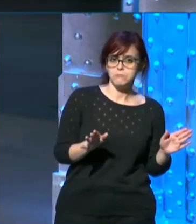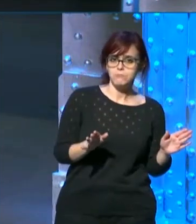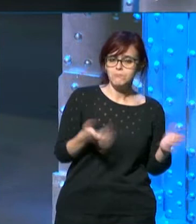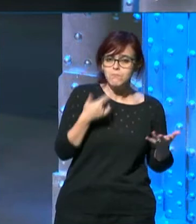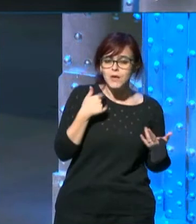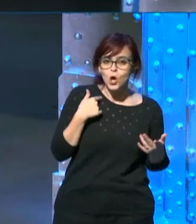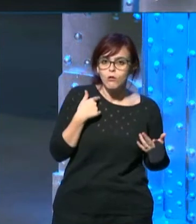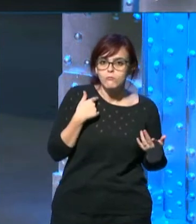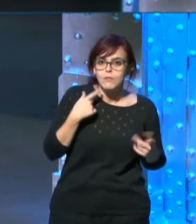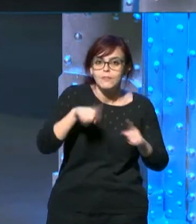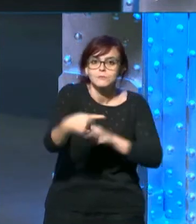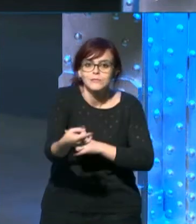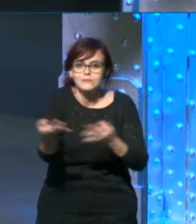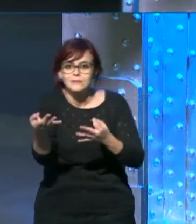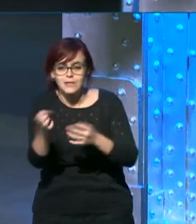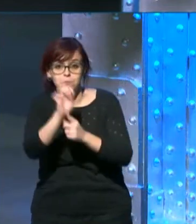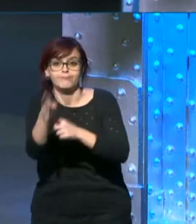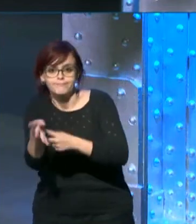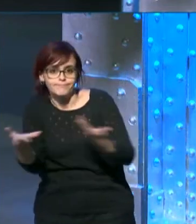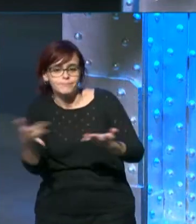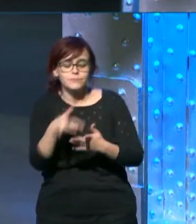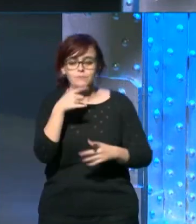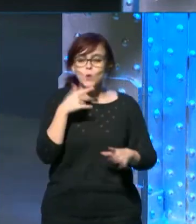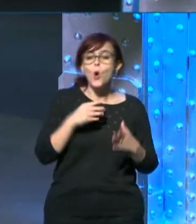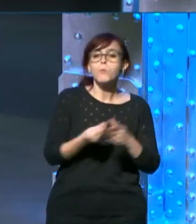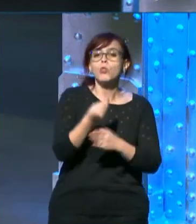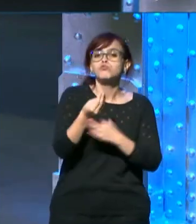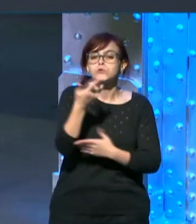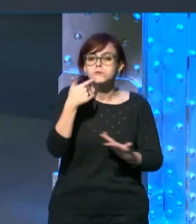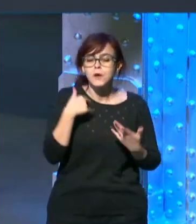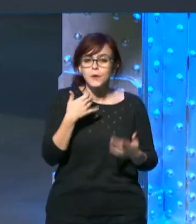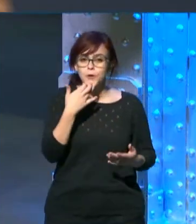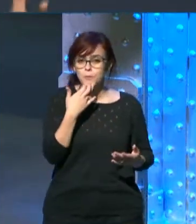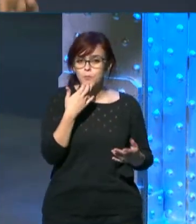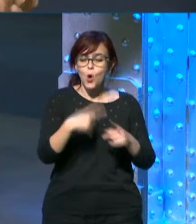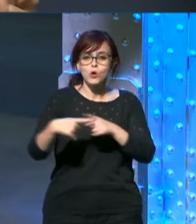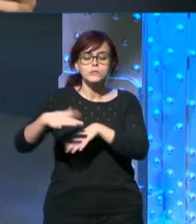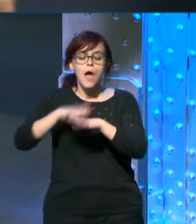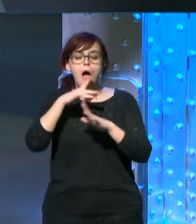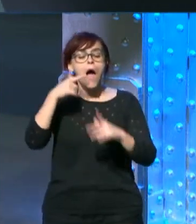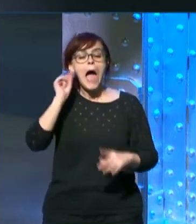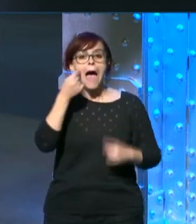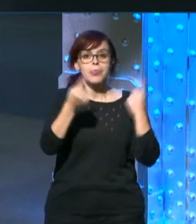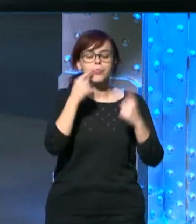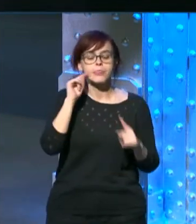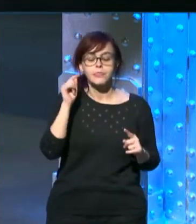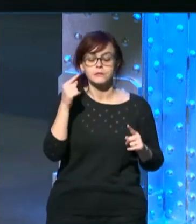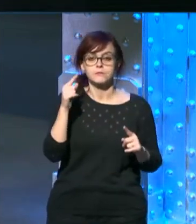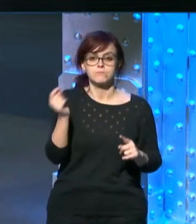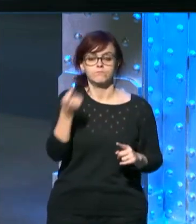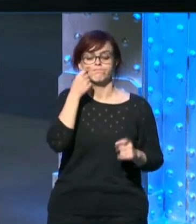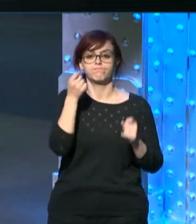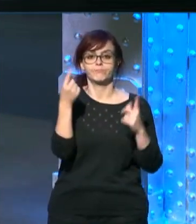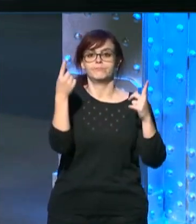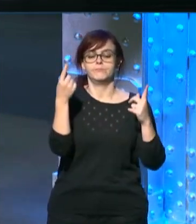¿Qué otros problemas encontraba en mi proyecto, en el producto en el que estaba trabajando? Pues, por ejemplo, una de las cosas que encontraba era que las